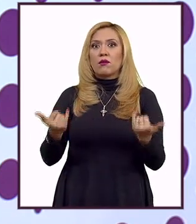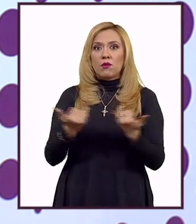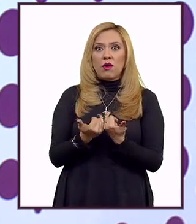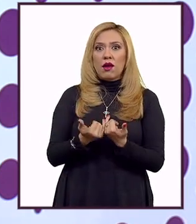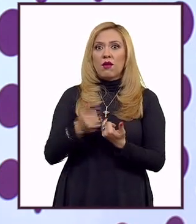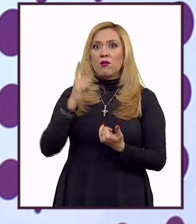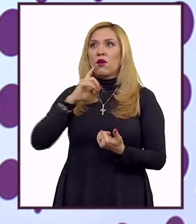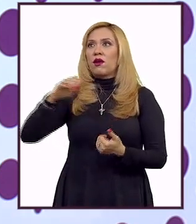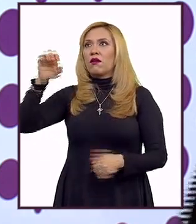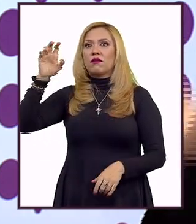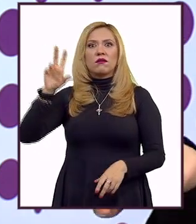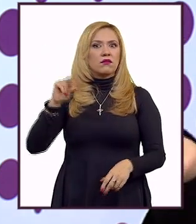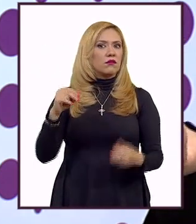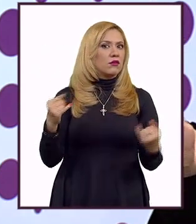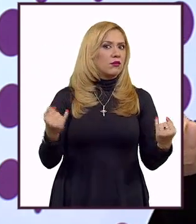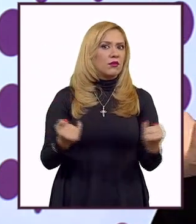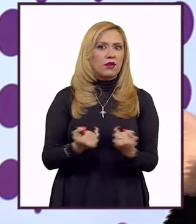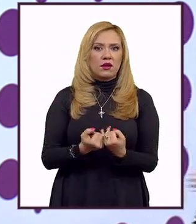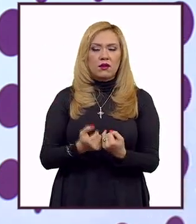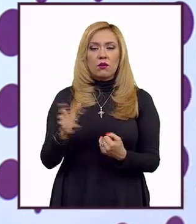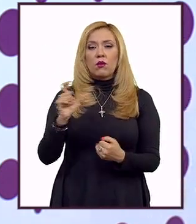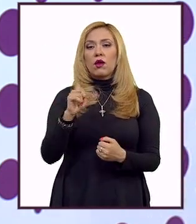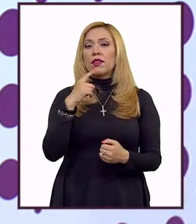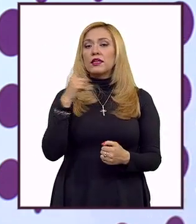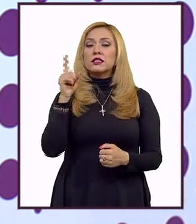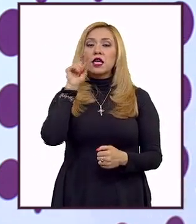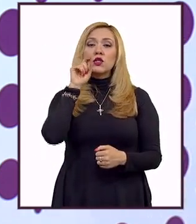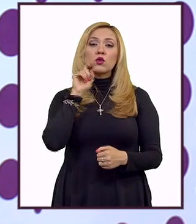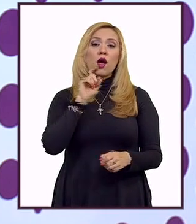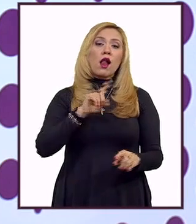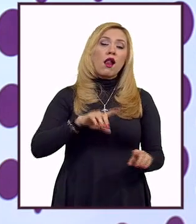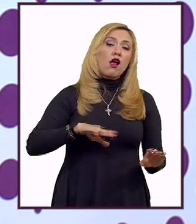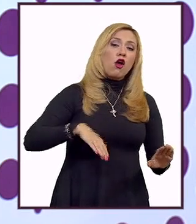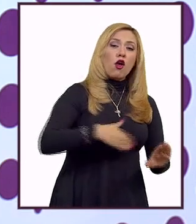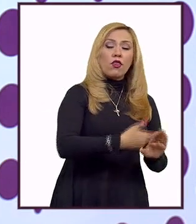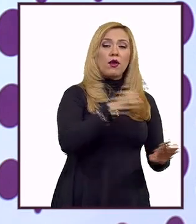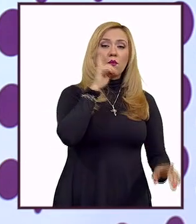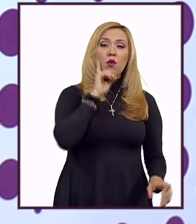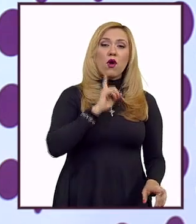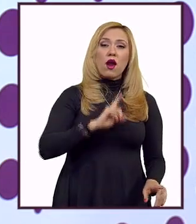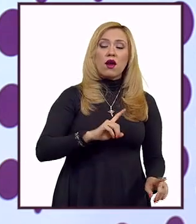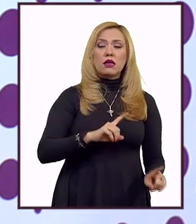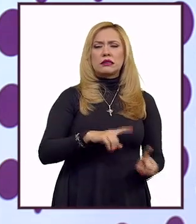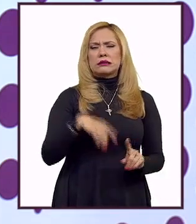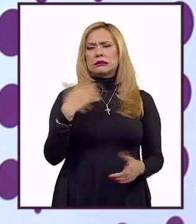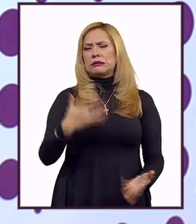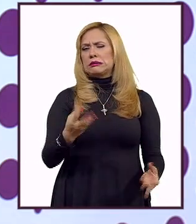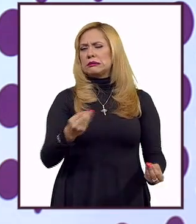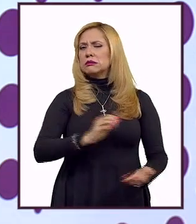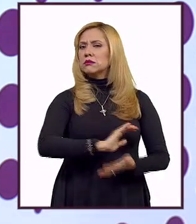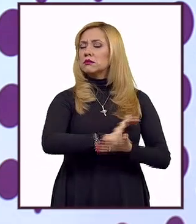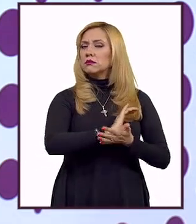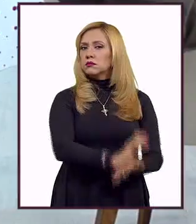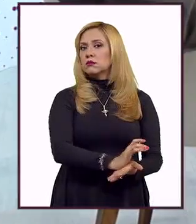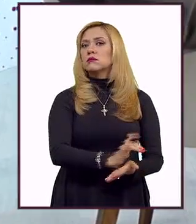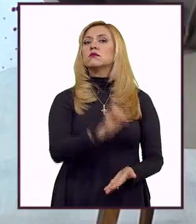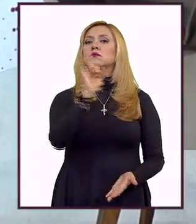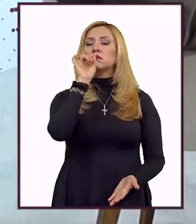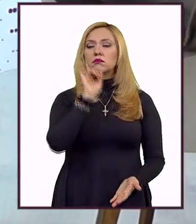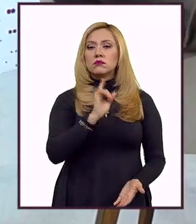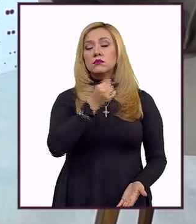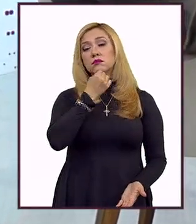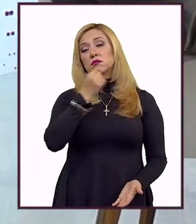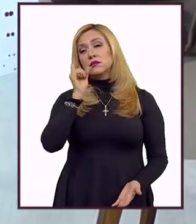lo mismo. Entonces, cuando hablamos de violencia sexual hacia las mujeres, también es una cuestión de profunda discriminación hacia las mujeres,